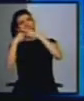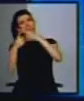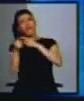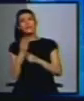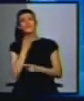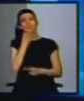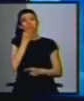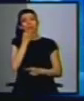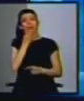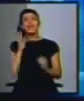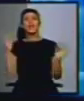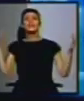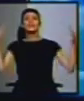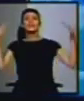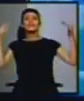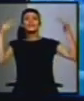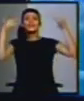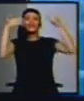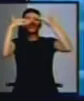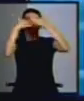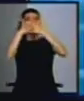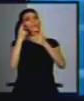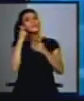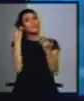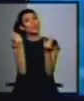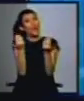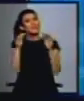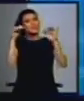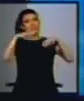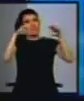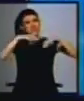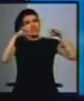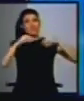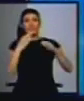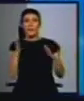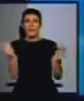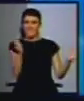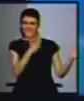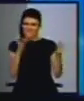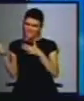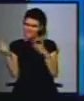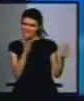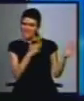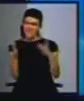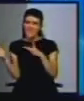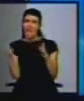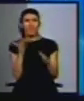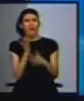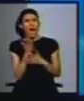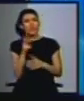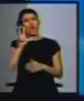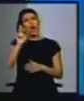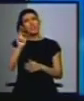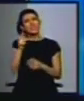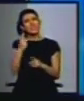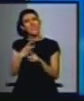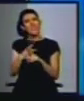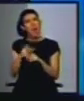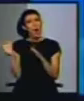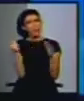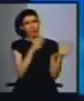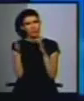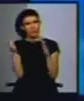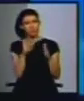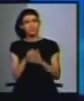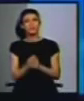que en Punta Arenas se nublará a la espera de precipitaciones y el viento se presentará intenso con rachas de hasta 80 kilómetros por